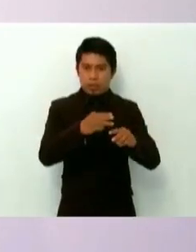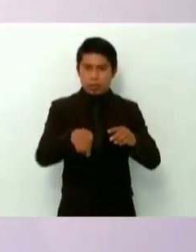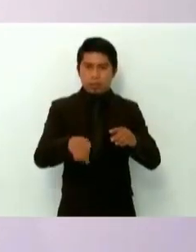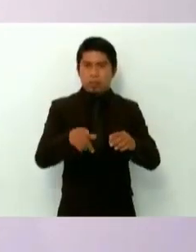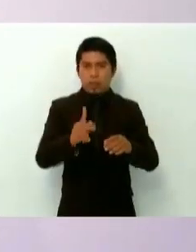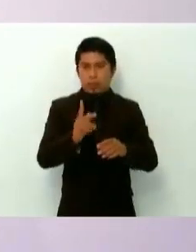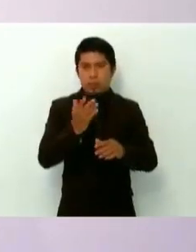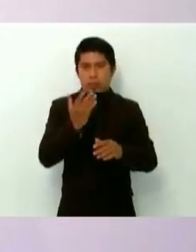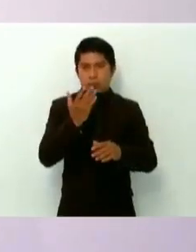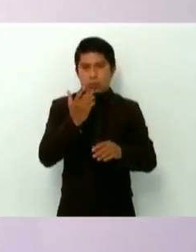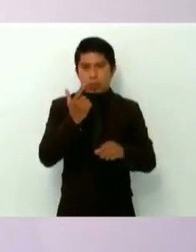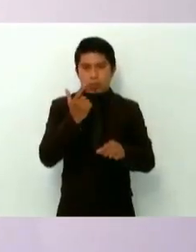Ramos